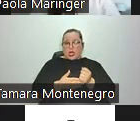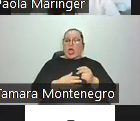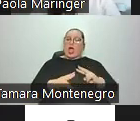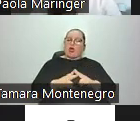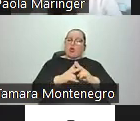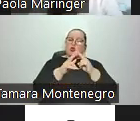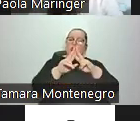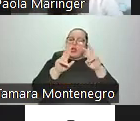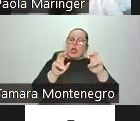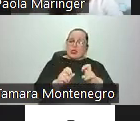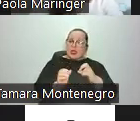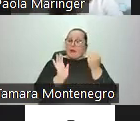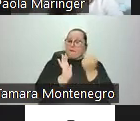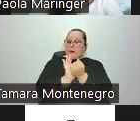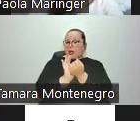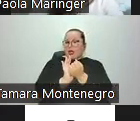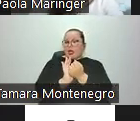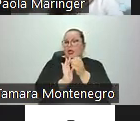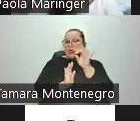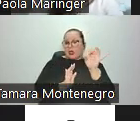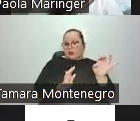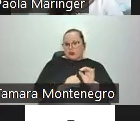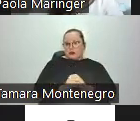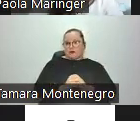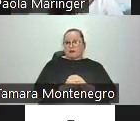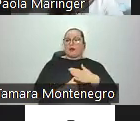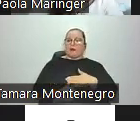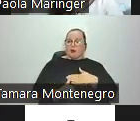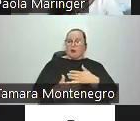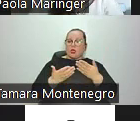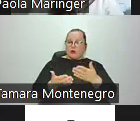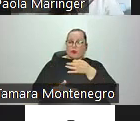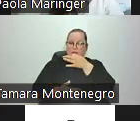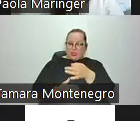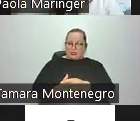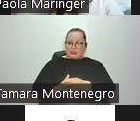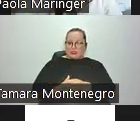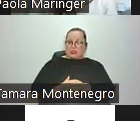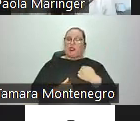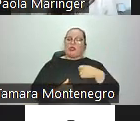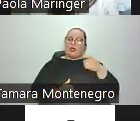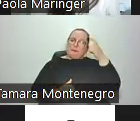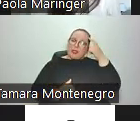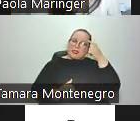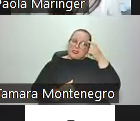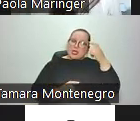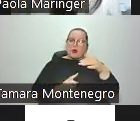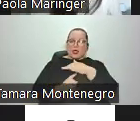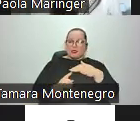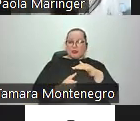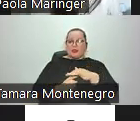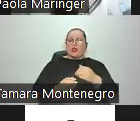justamente esta marca personal. Me encanta cómo lo planteas. Entonces, el pensar en un referente me puede ayudar.